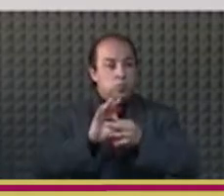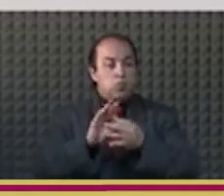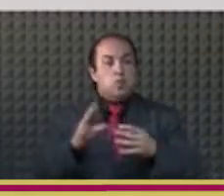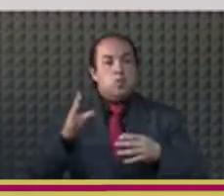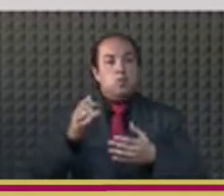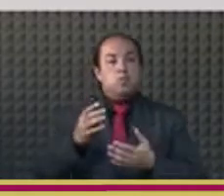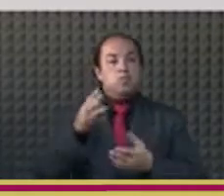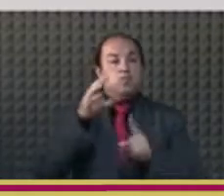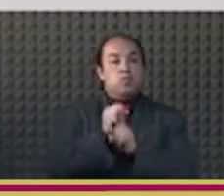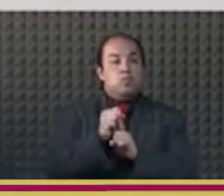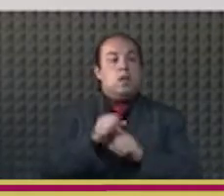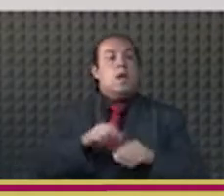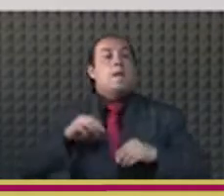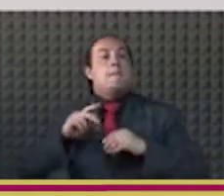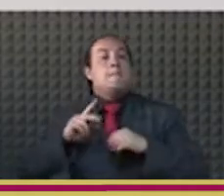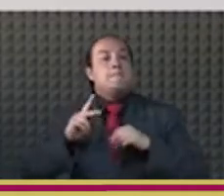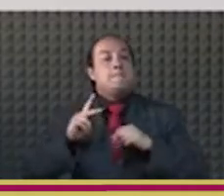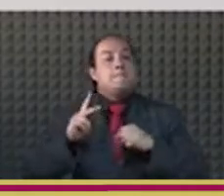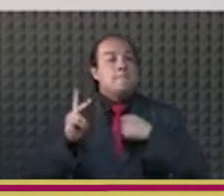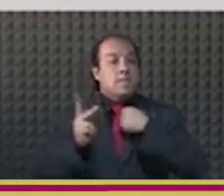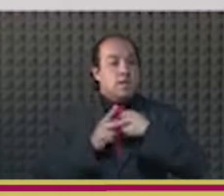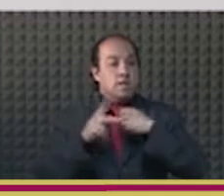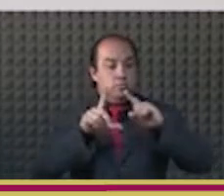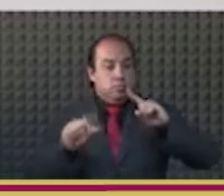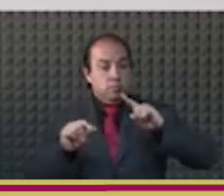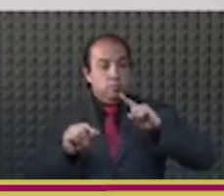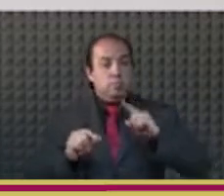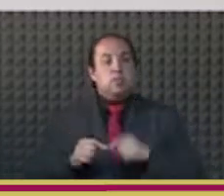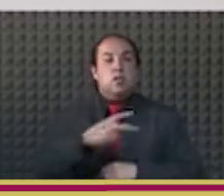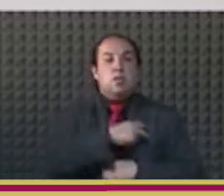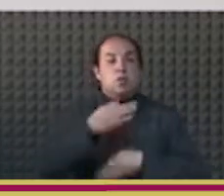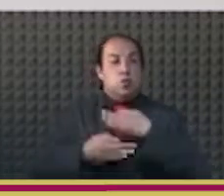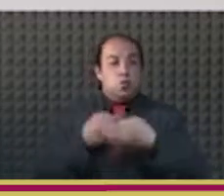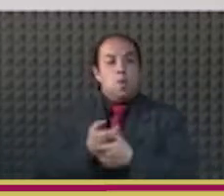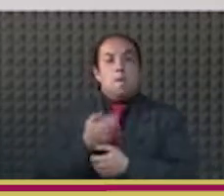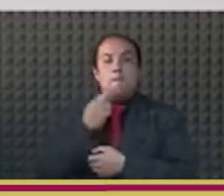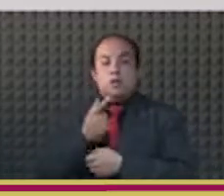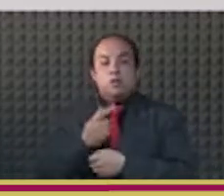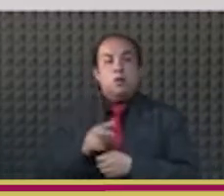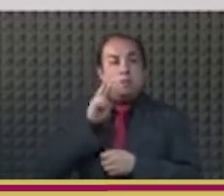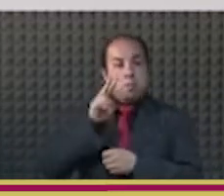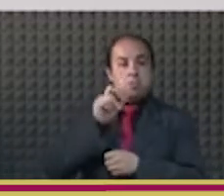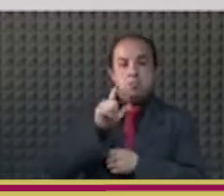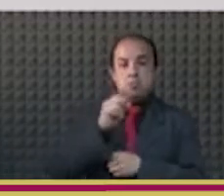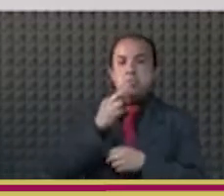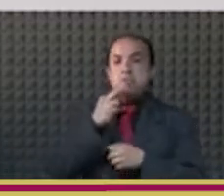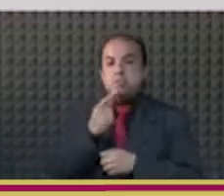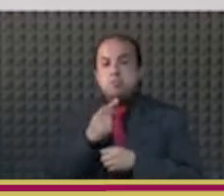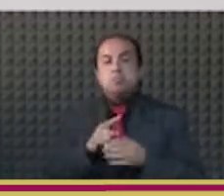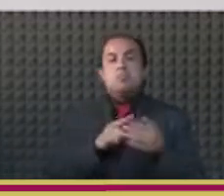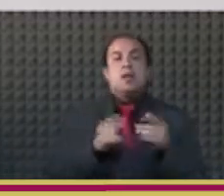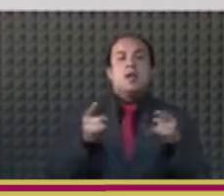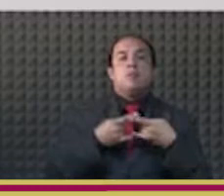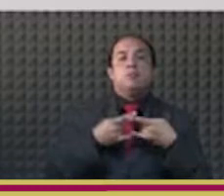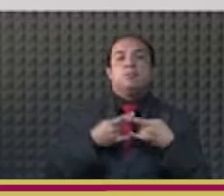salgan adelante. De hecho, hoy ya podemos ver signos de recuperación del empleo en nuestra querida Ciudad de México. Cerramos